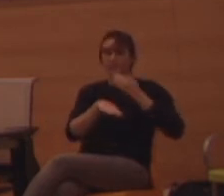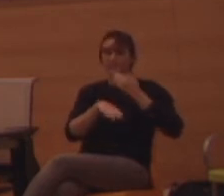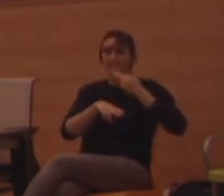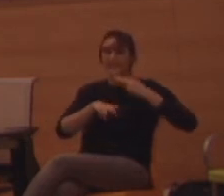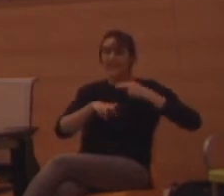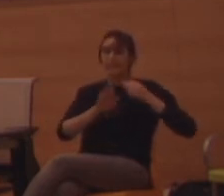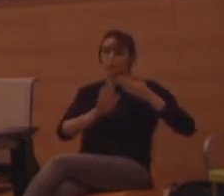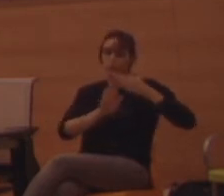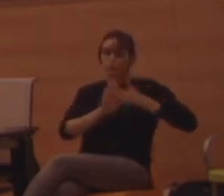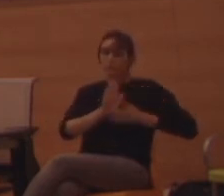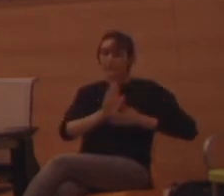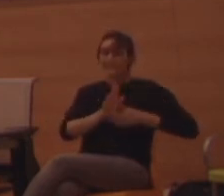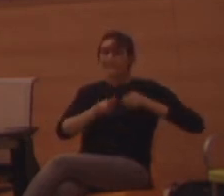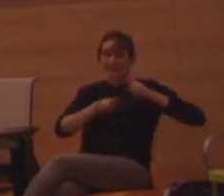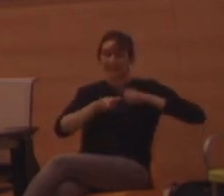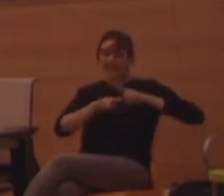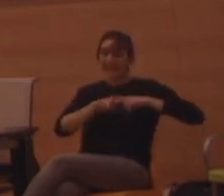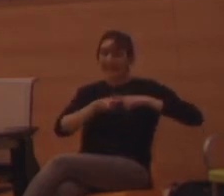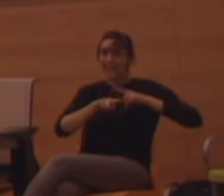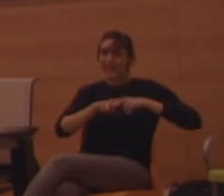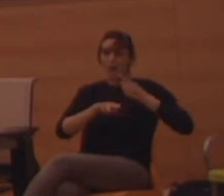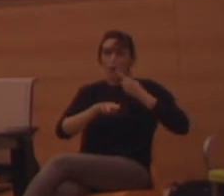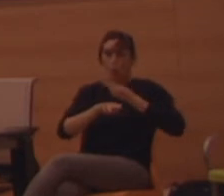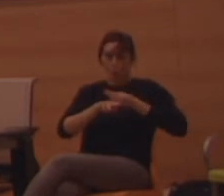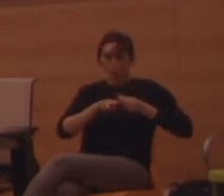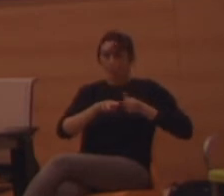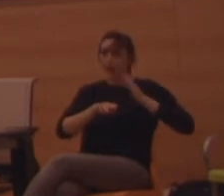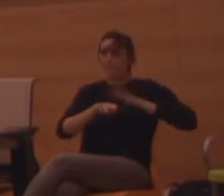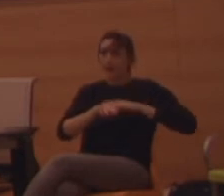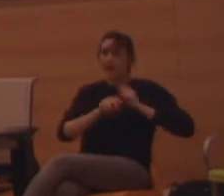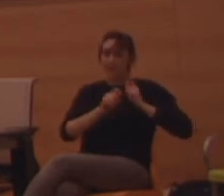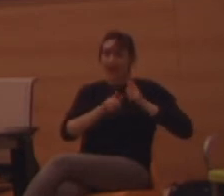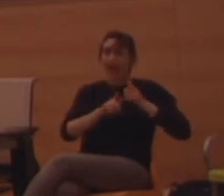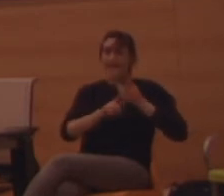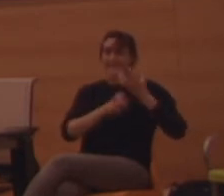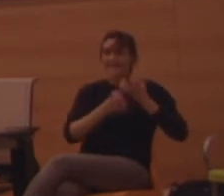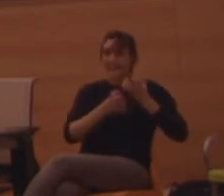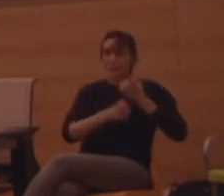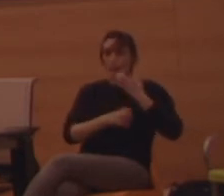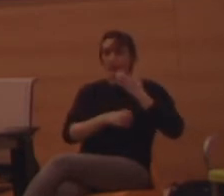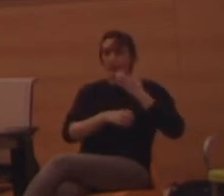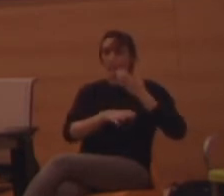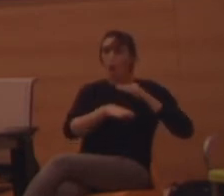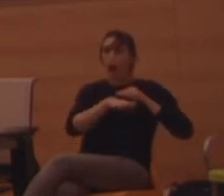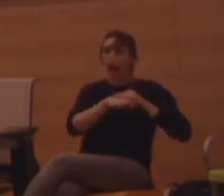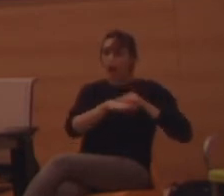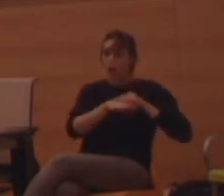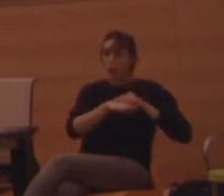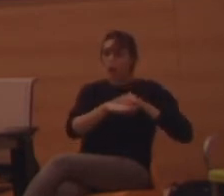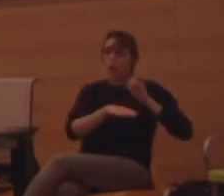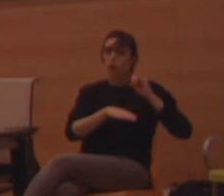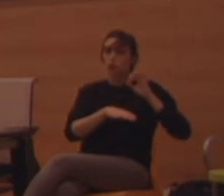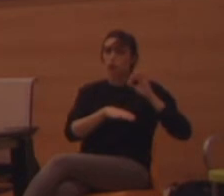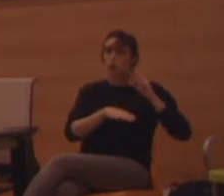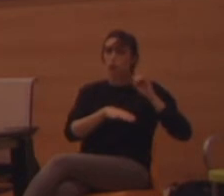en los pies para que esa gangrena se momifique y se seque, si ponemos povidona o alcohol yodado o clorisedina